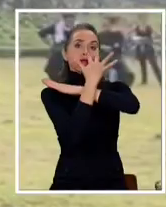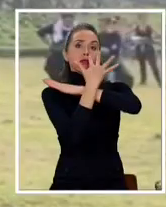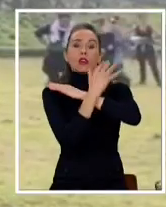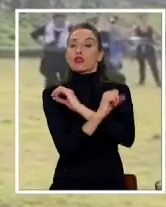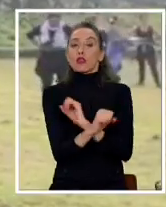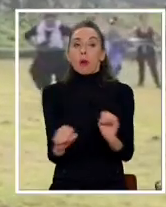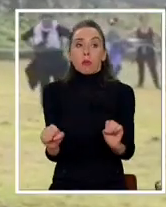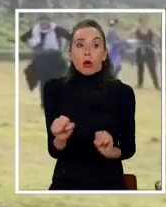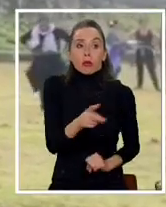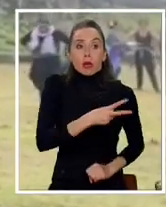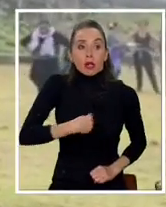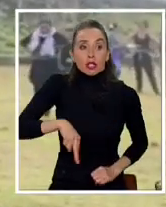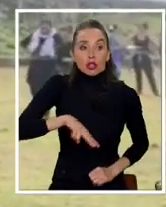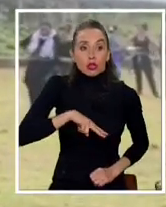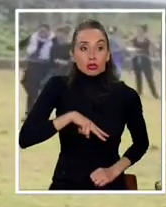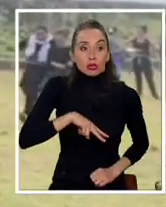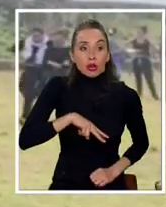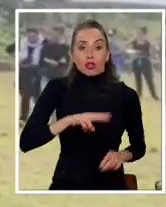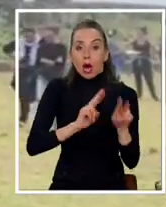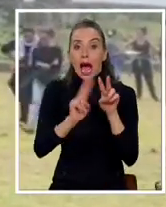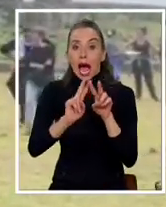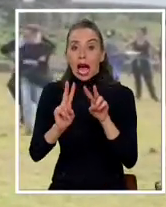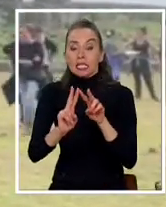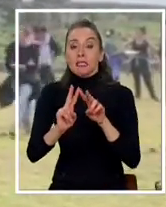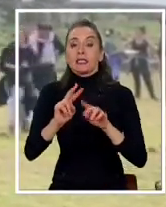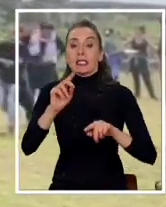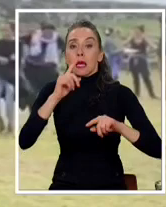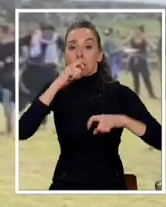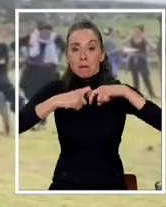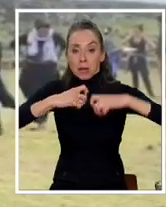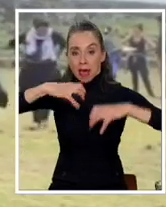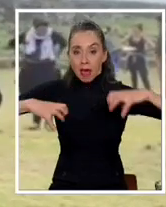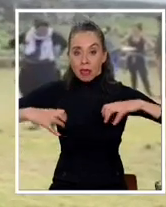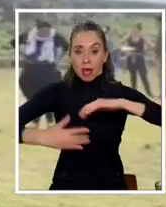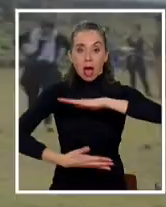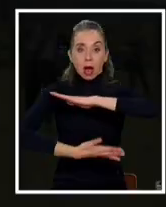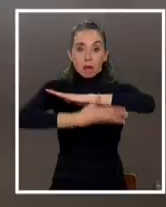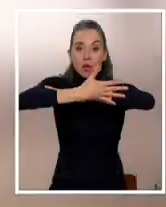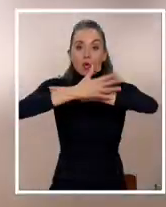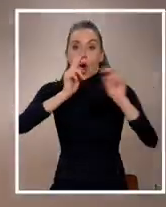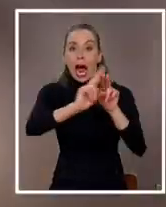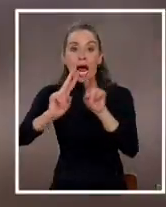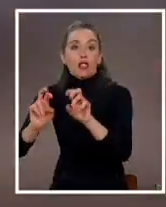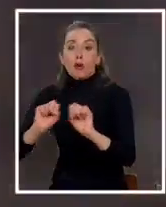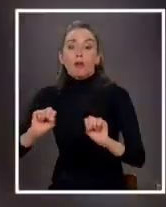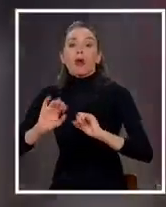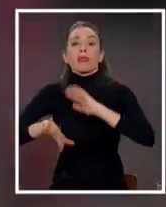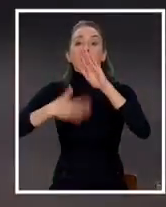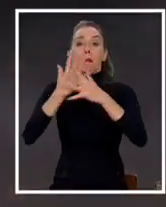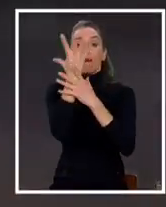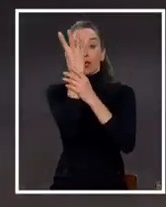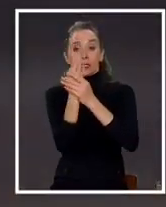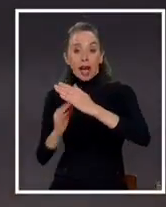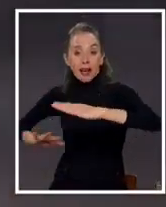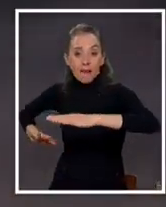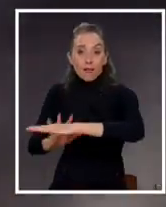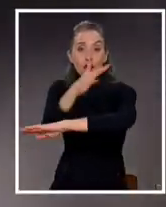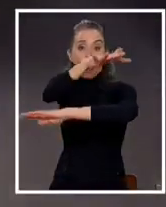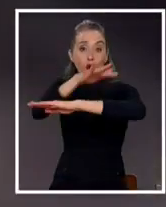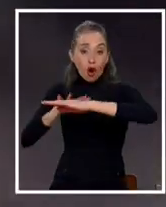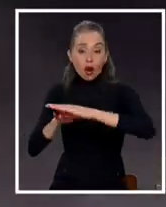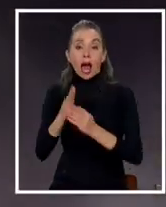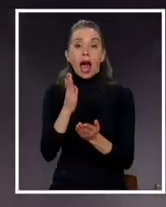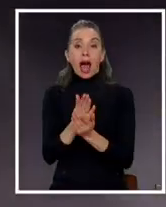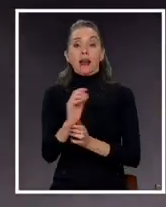no podemos nosotros tomar acciones con el muro, tenemos que esperar que pase la marejada. Fenómeno que se mantendrá presente en Rapa